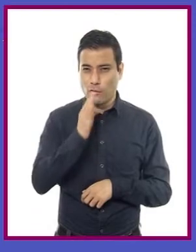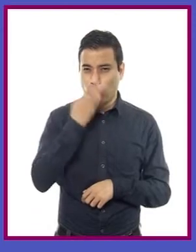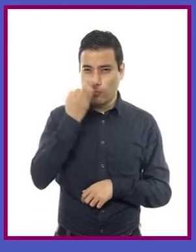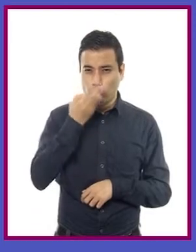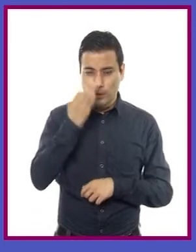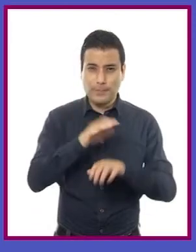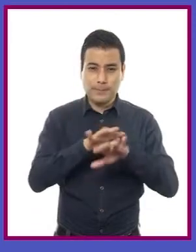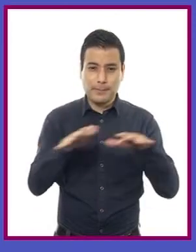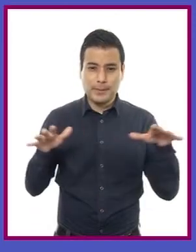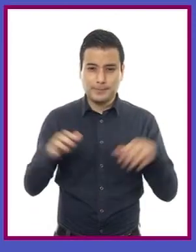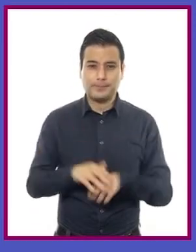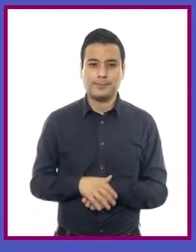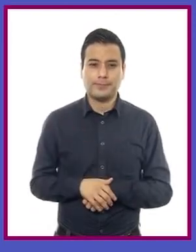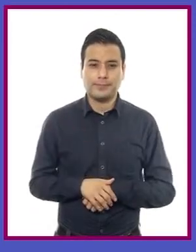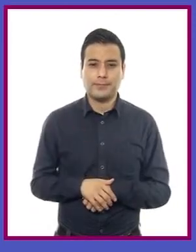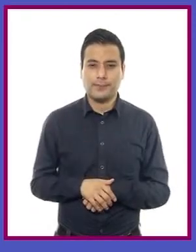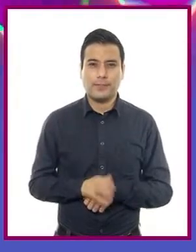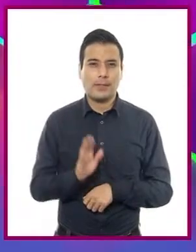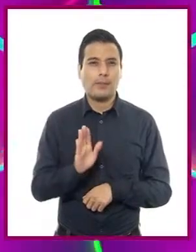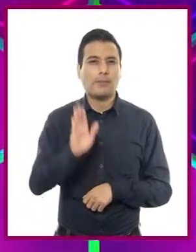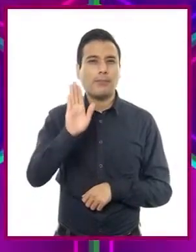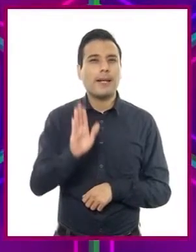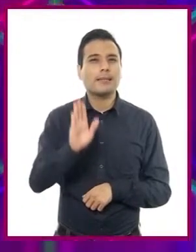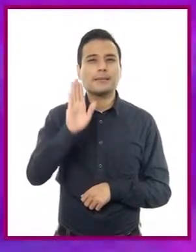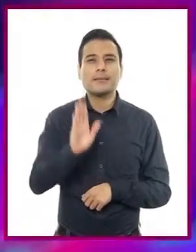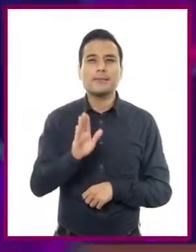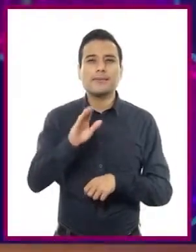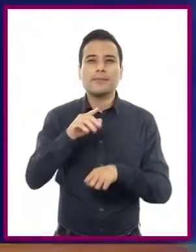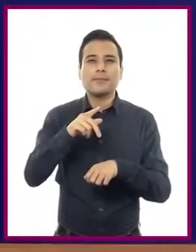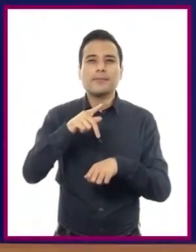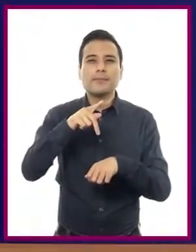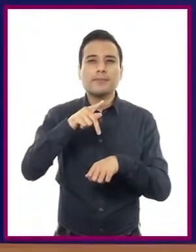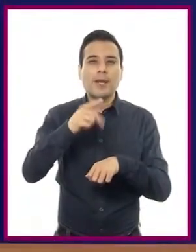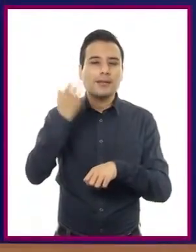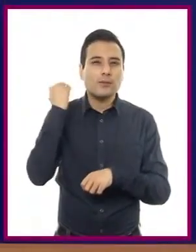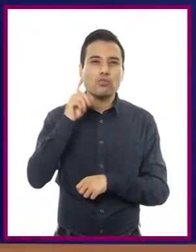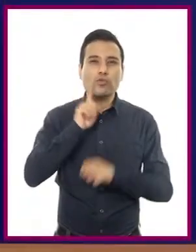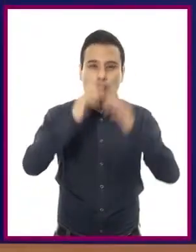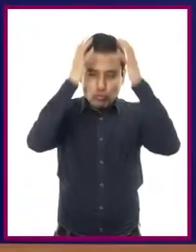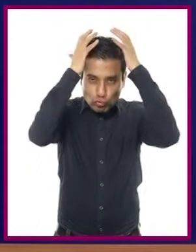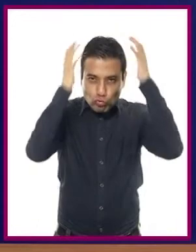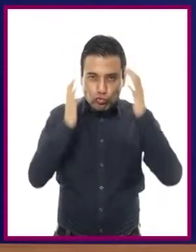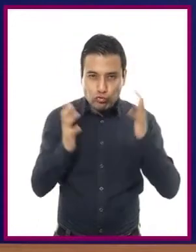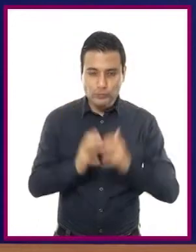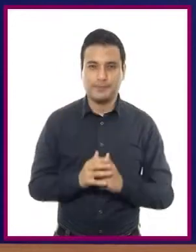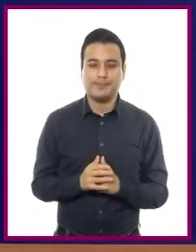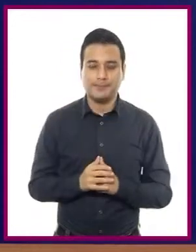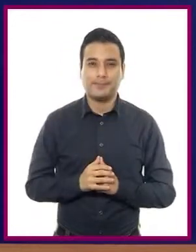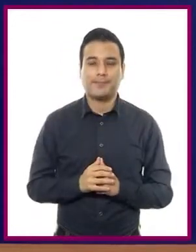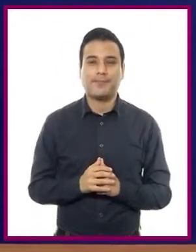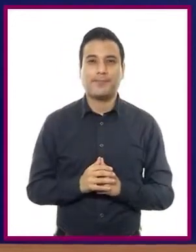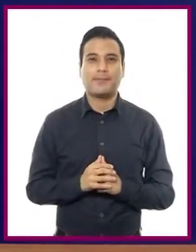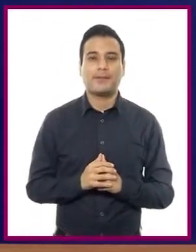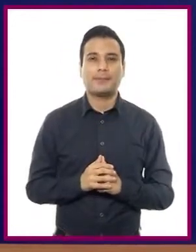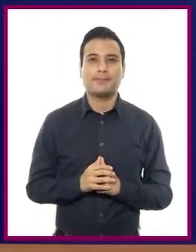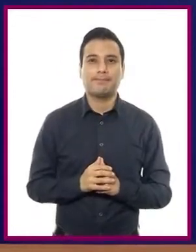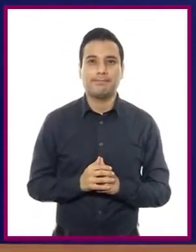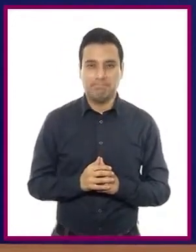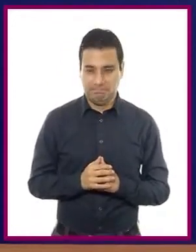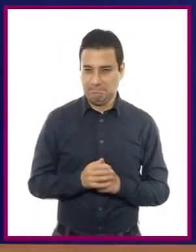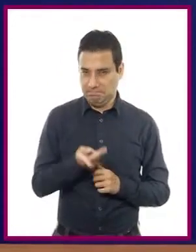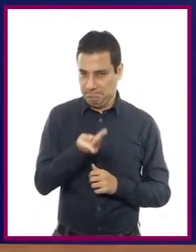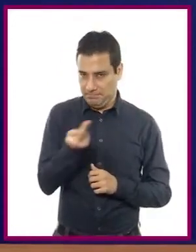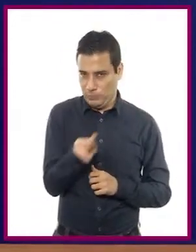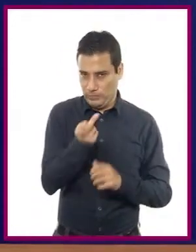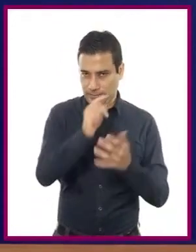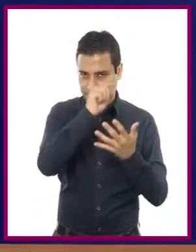la que petrifica quien se atreve a mirarla. ¡Qué hermoso! Ahora las y los invito a que contesten lo